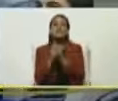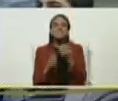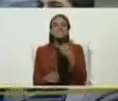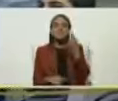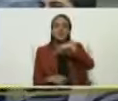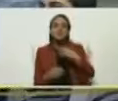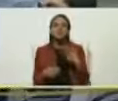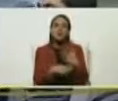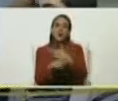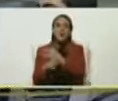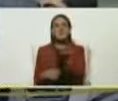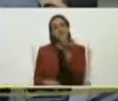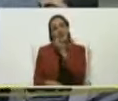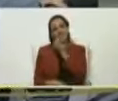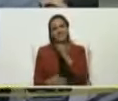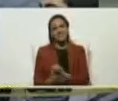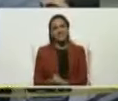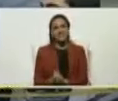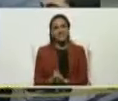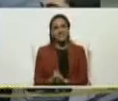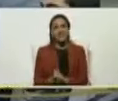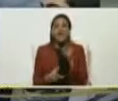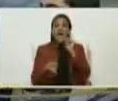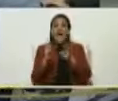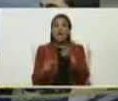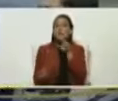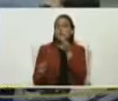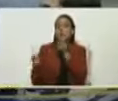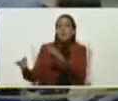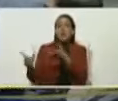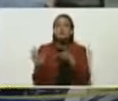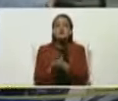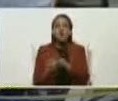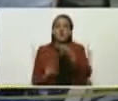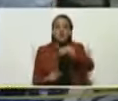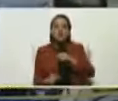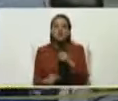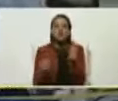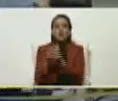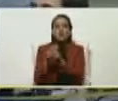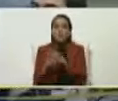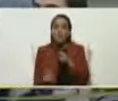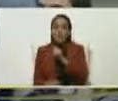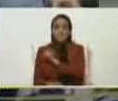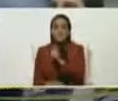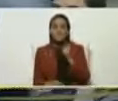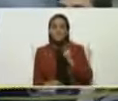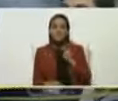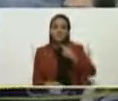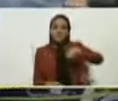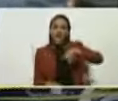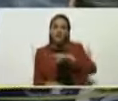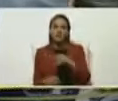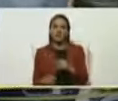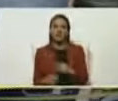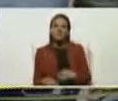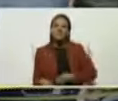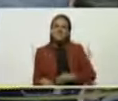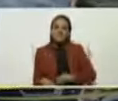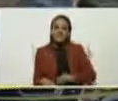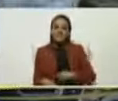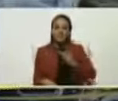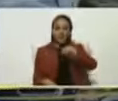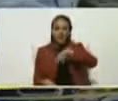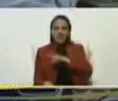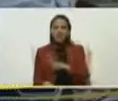metro. Algún chismoso, ese naranjo que contó. Fuiste tú que contaste, pues tú